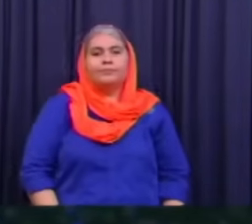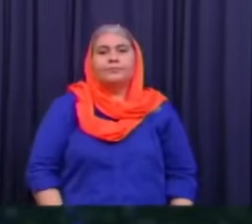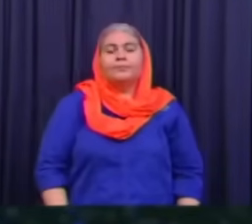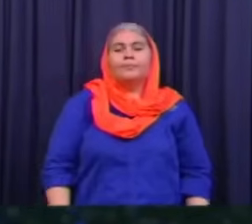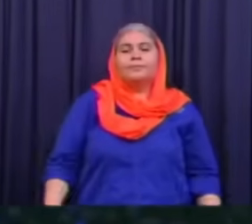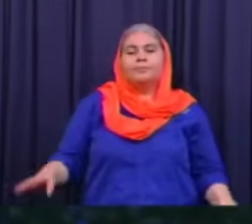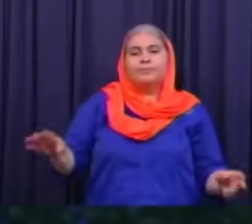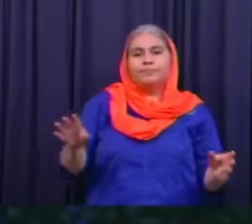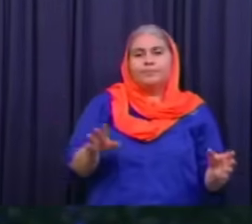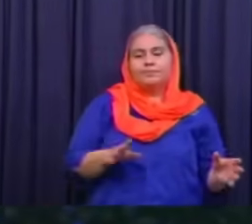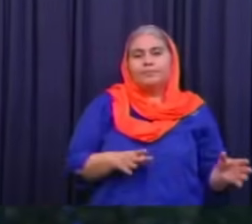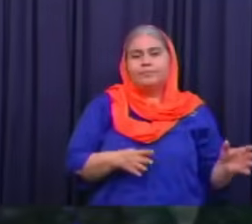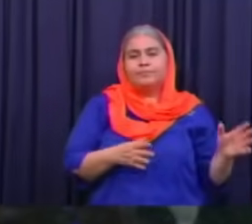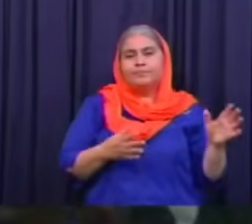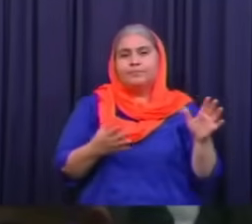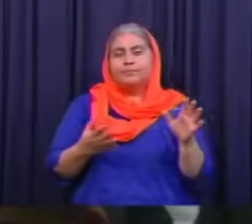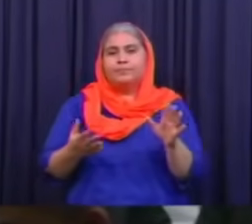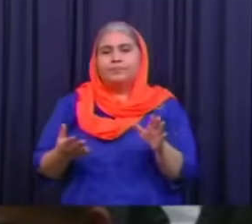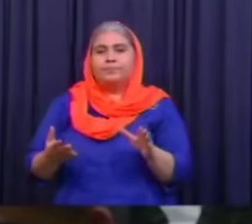men